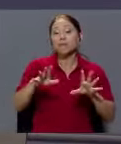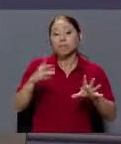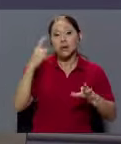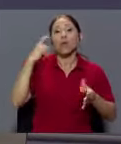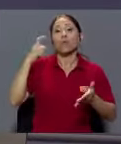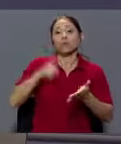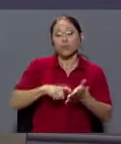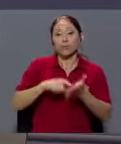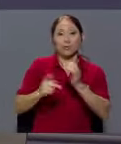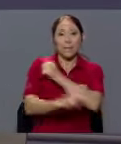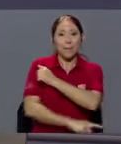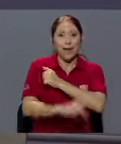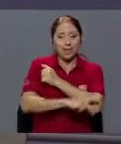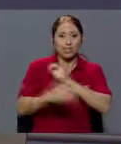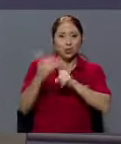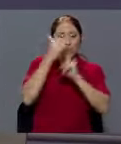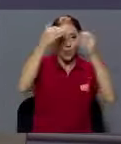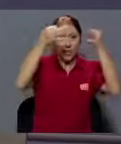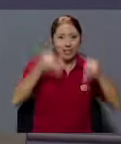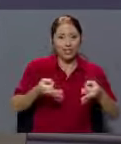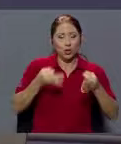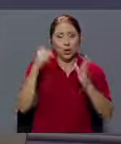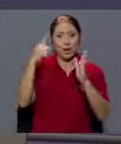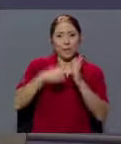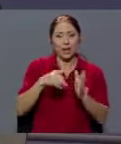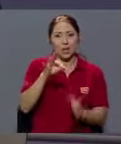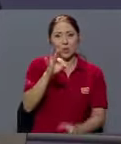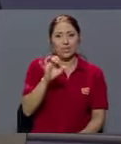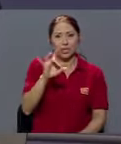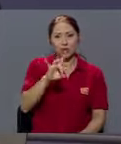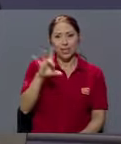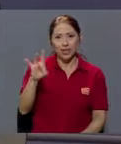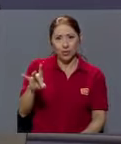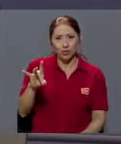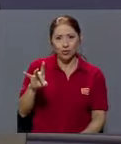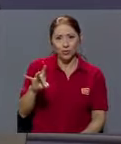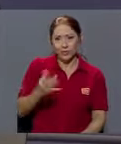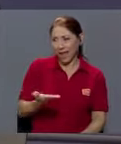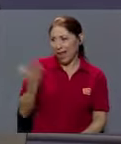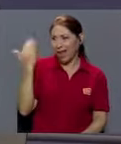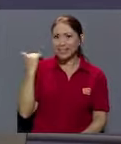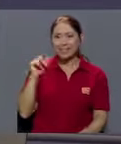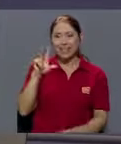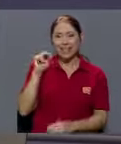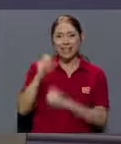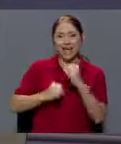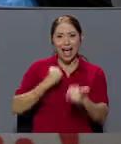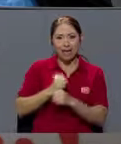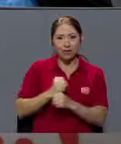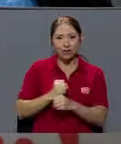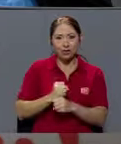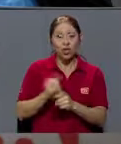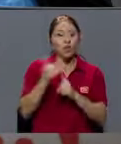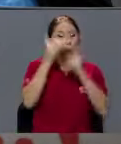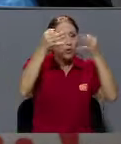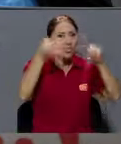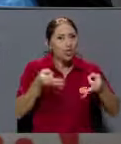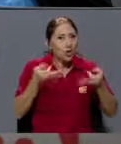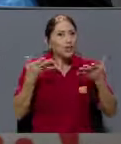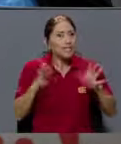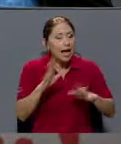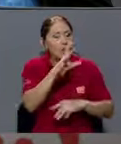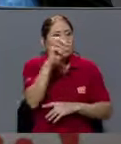una decisión hace 30 años, en 1988, de que el país contara con una prueba de